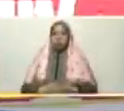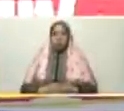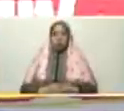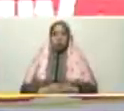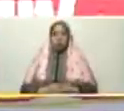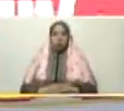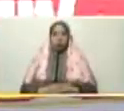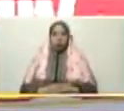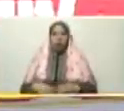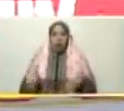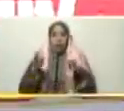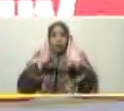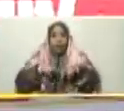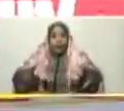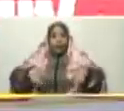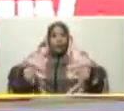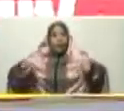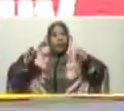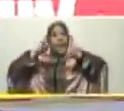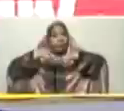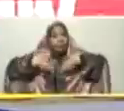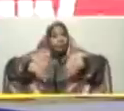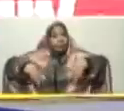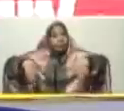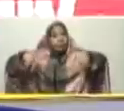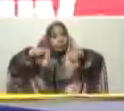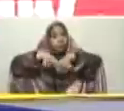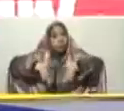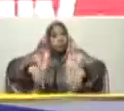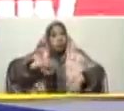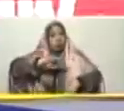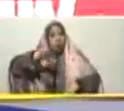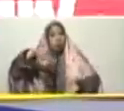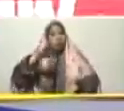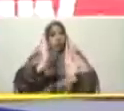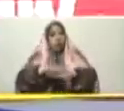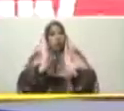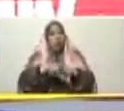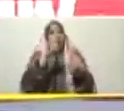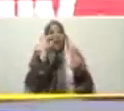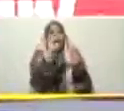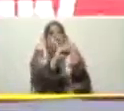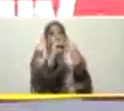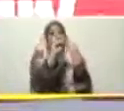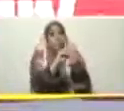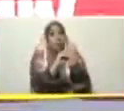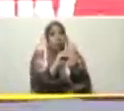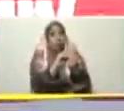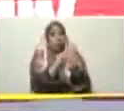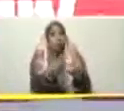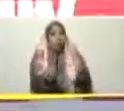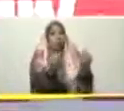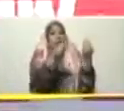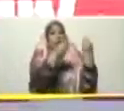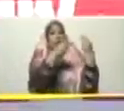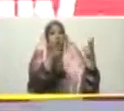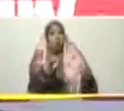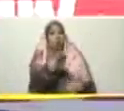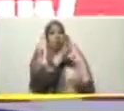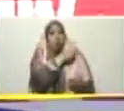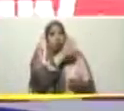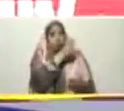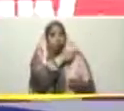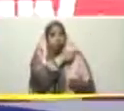hay que revisar y yo pido entonces a la dirección nacional una revisión crítica exigente